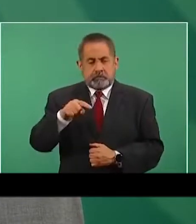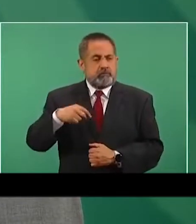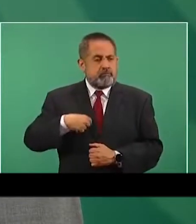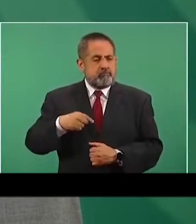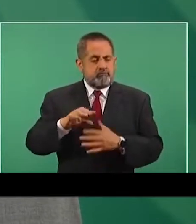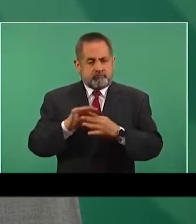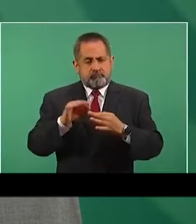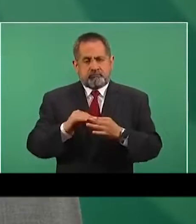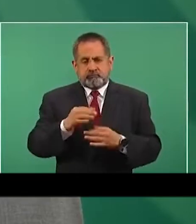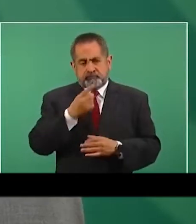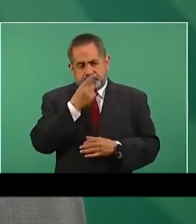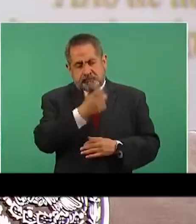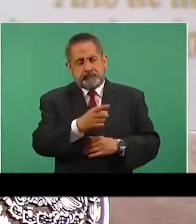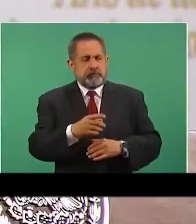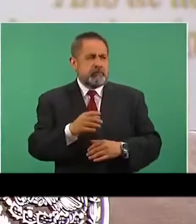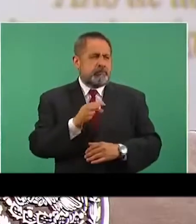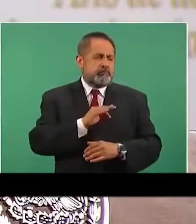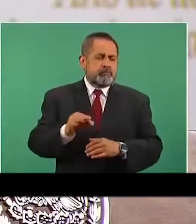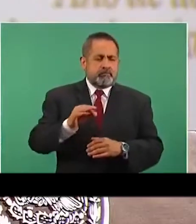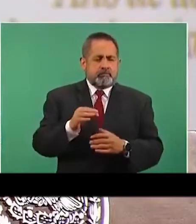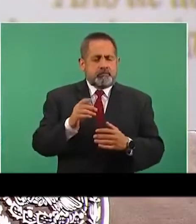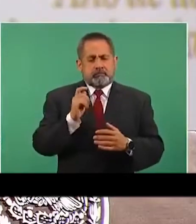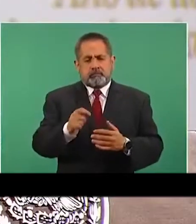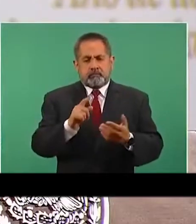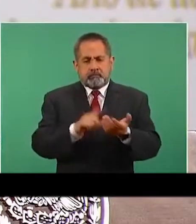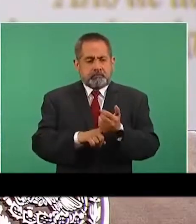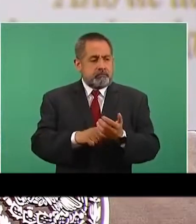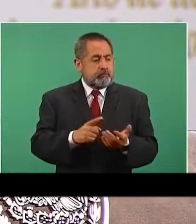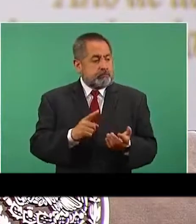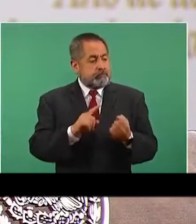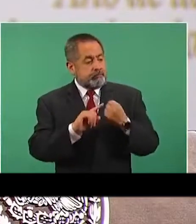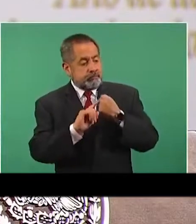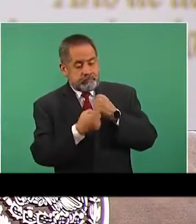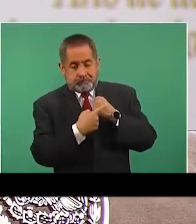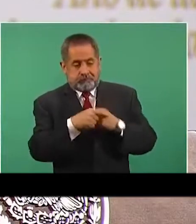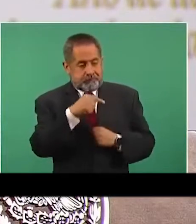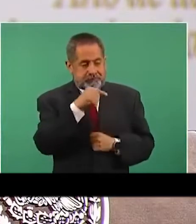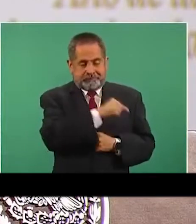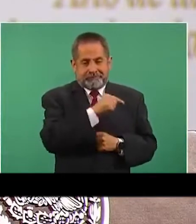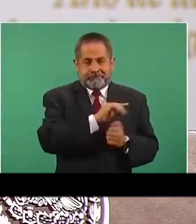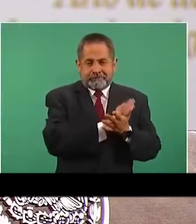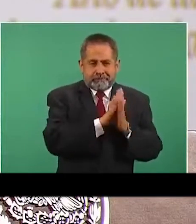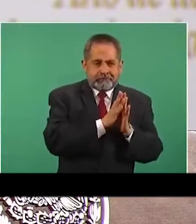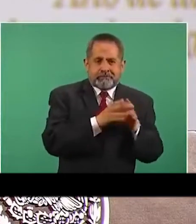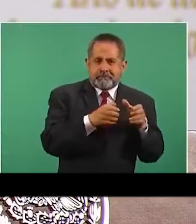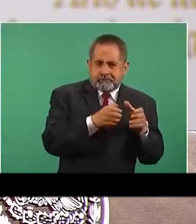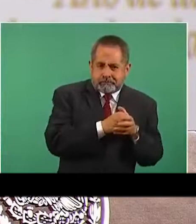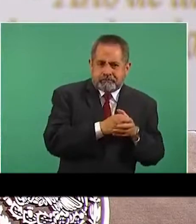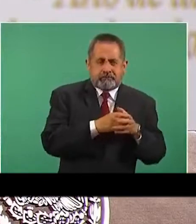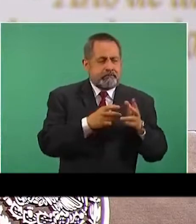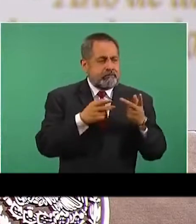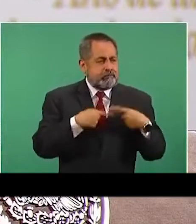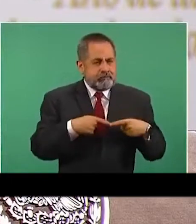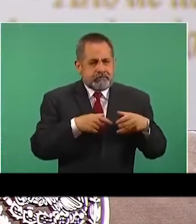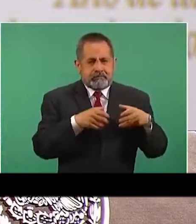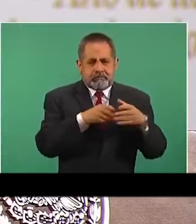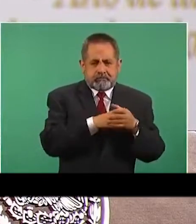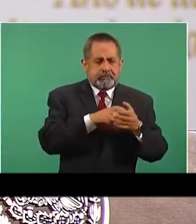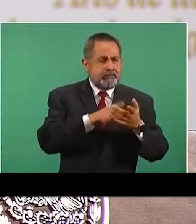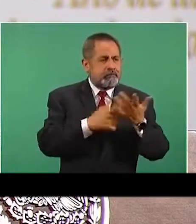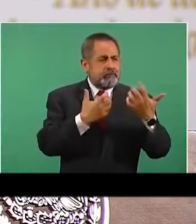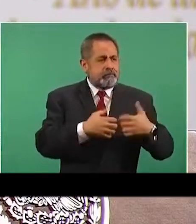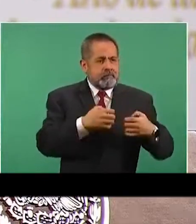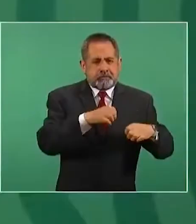que alrededor de este asunto actúan personas, organizaciones y